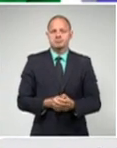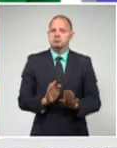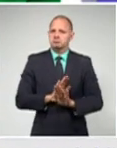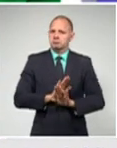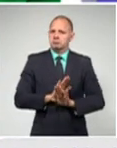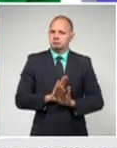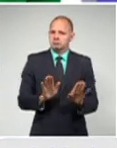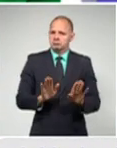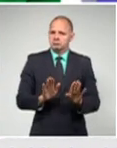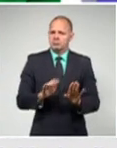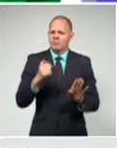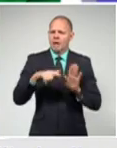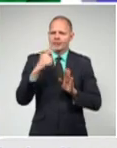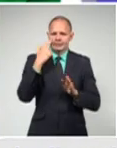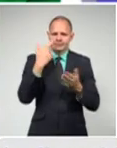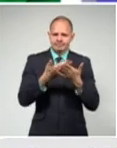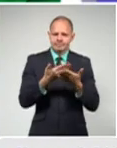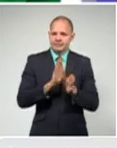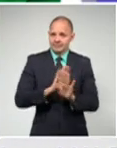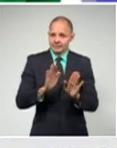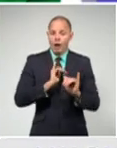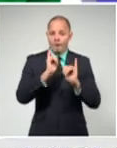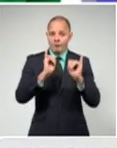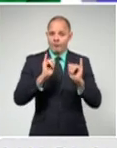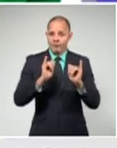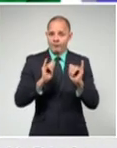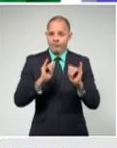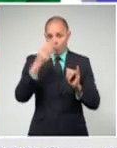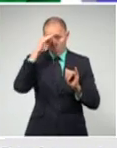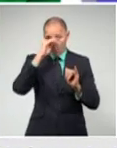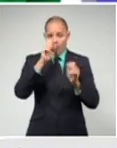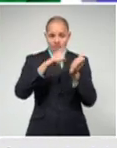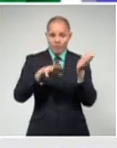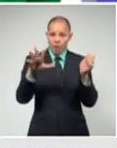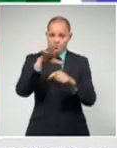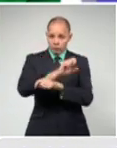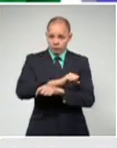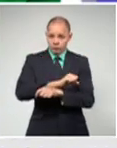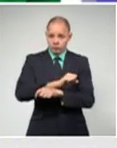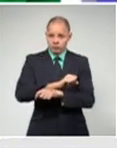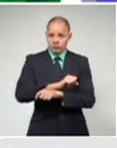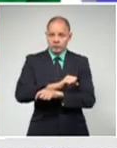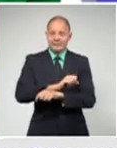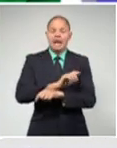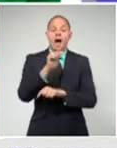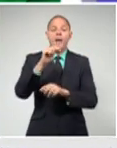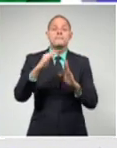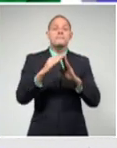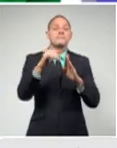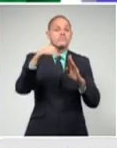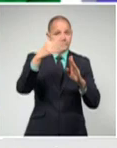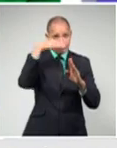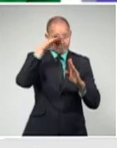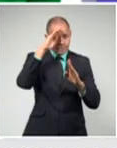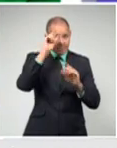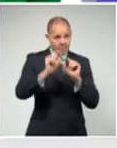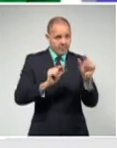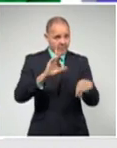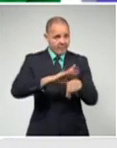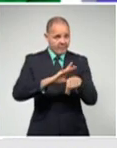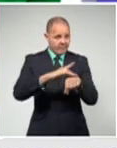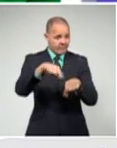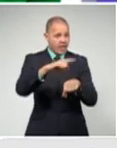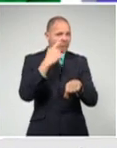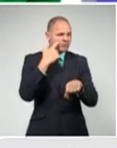este comportamiento de los casos confirmados en el día de ayer, de los casos autóctonos, que son los que determinan